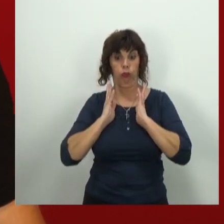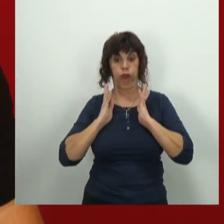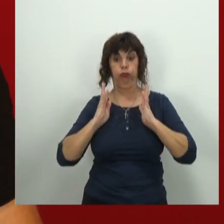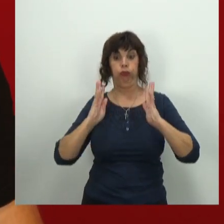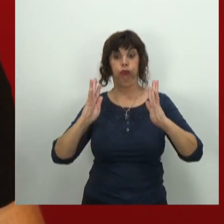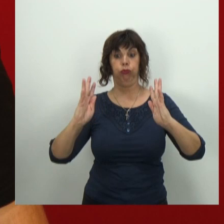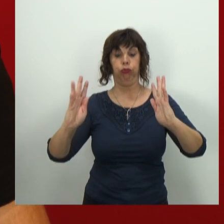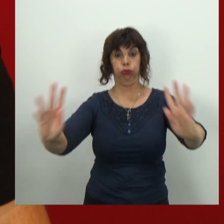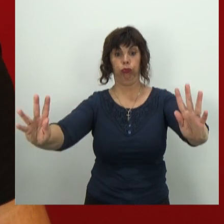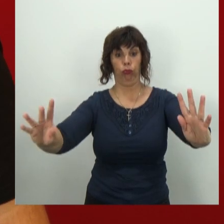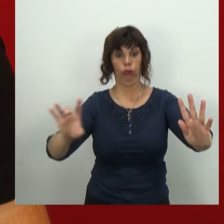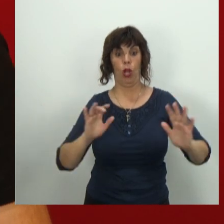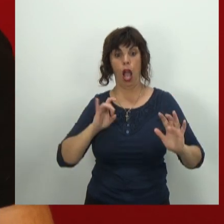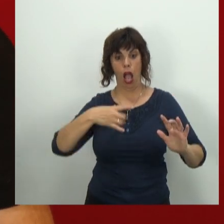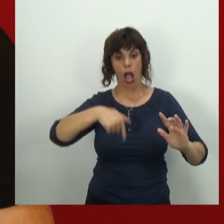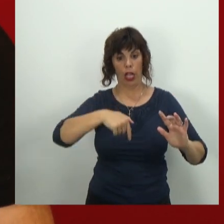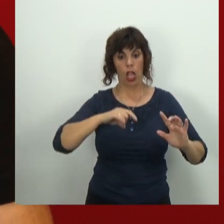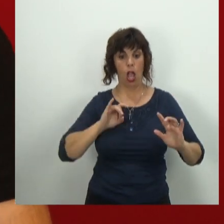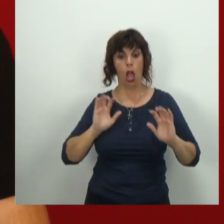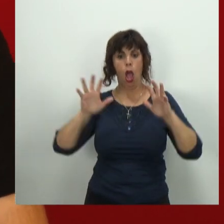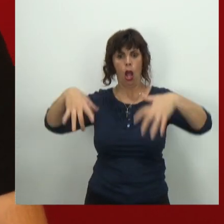acompañado de los demonios